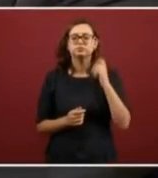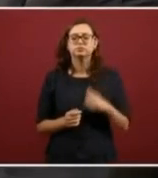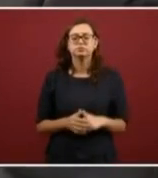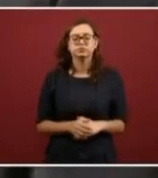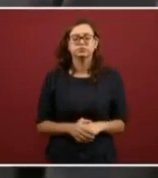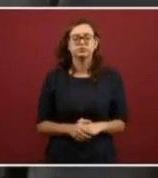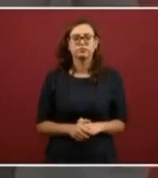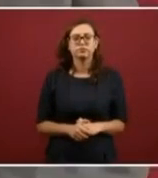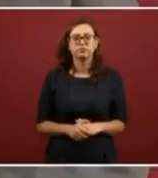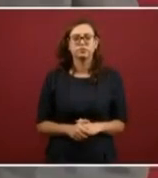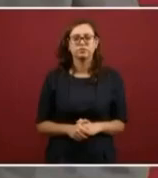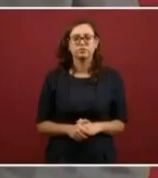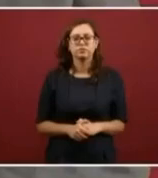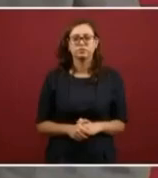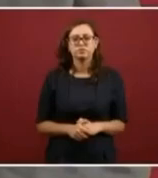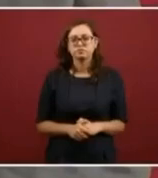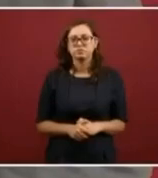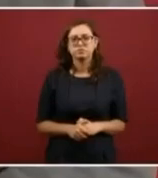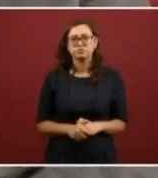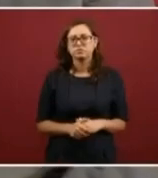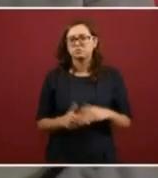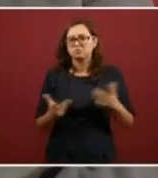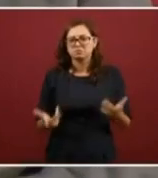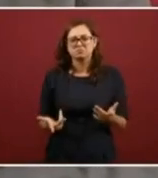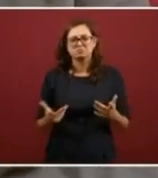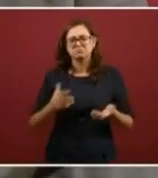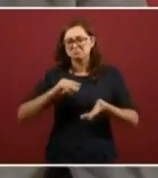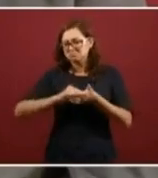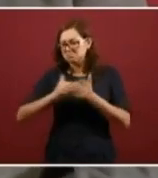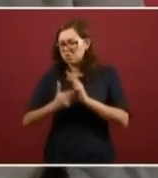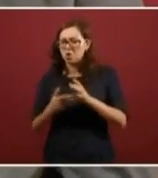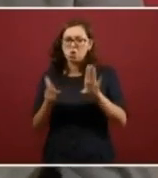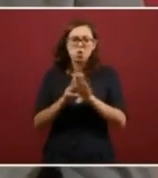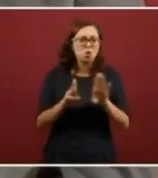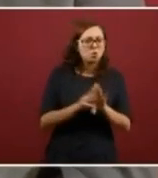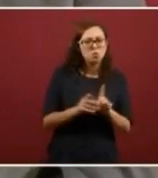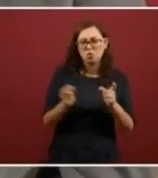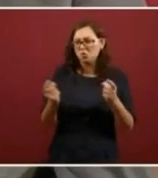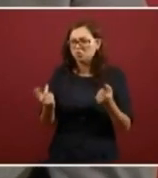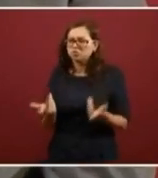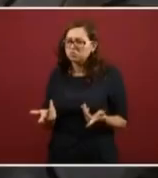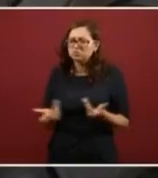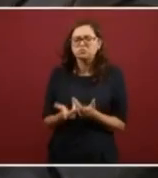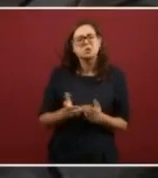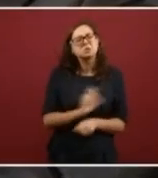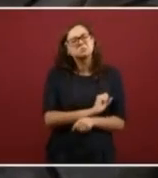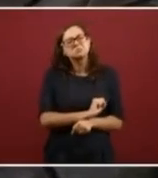sencilla de explicar, aunque